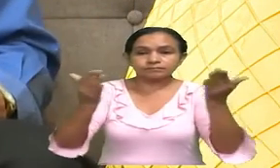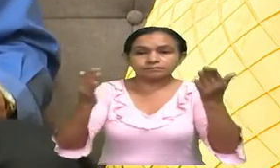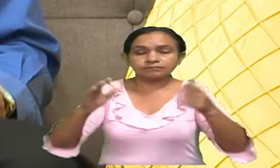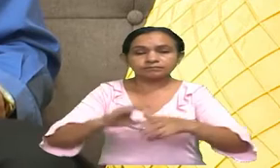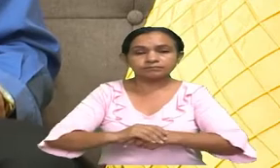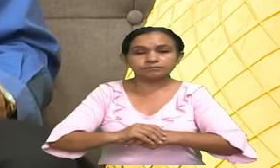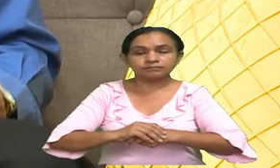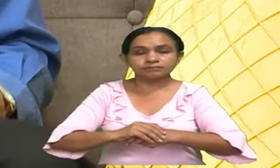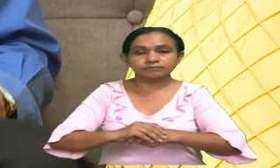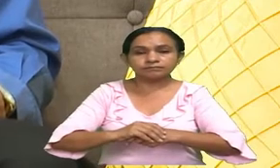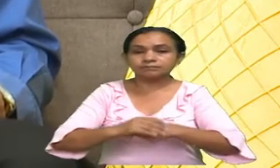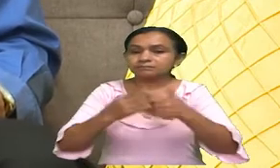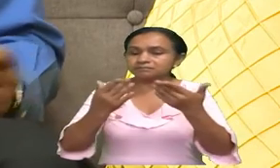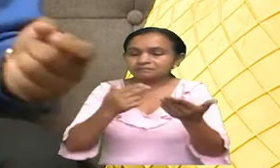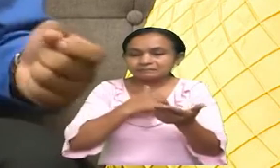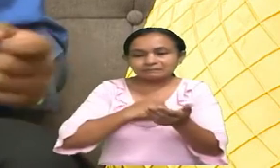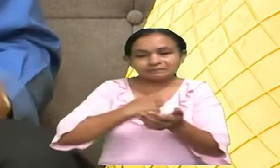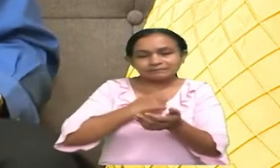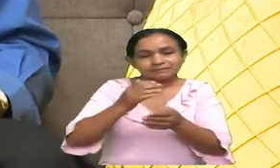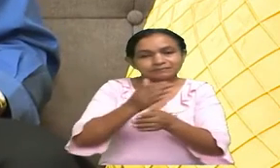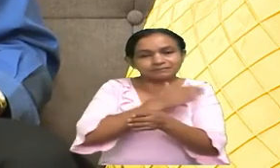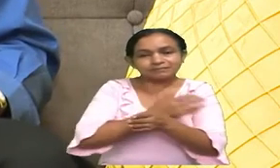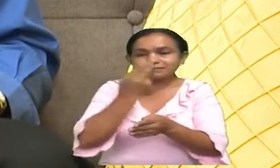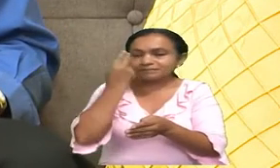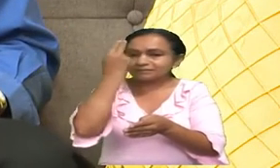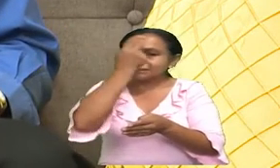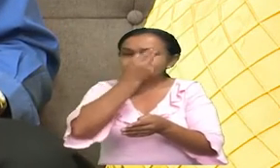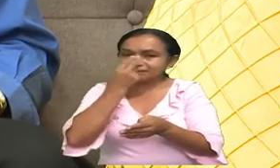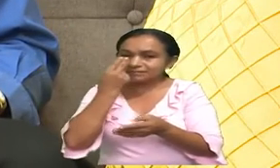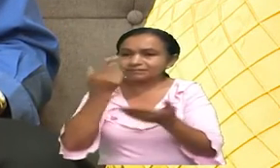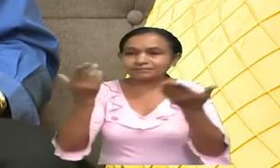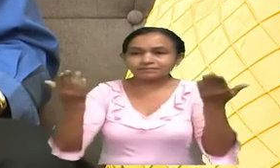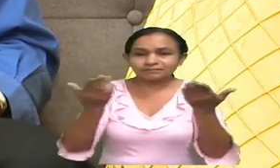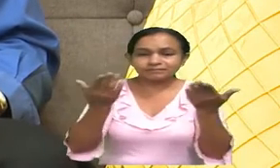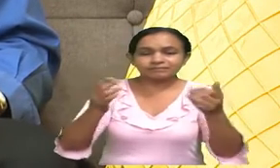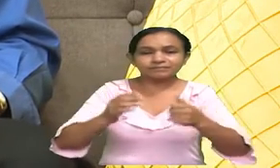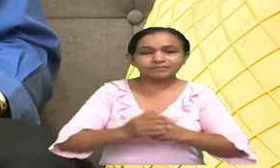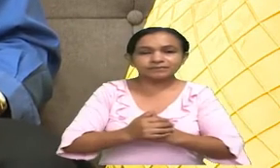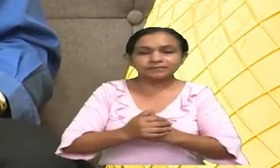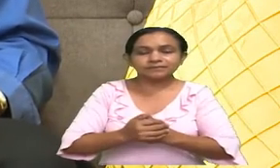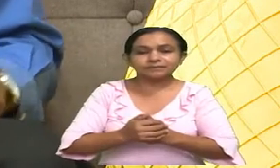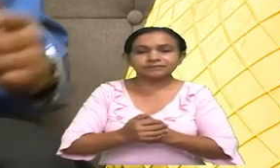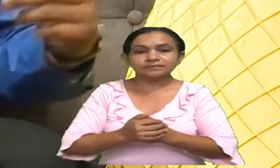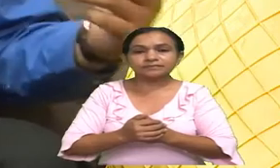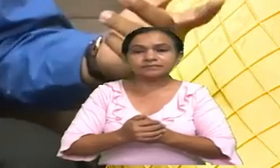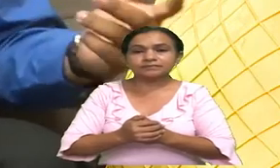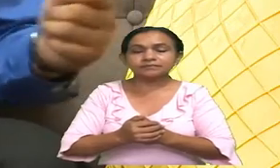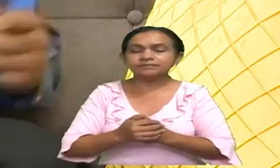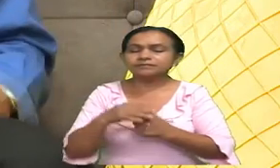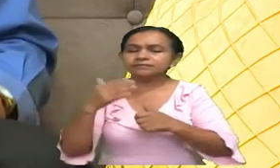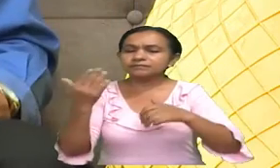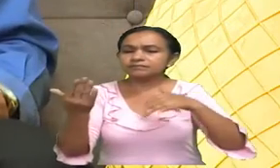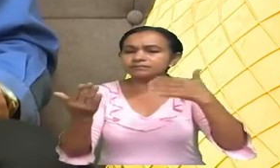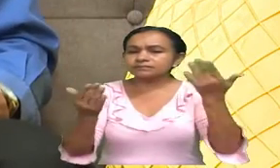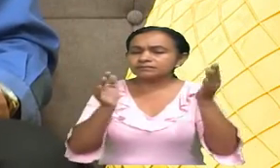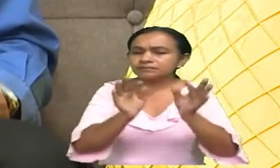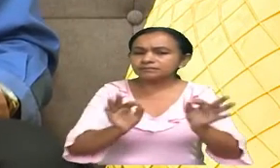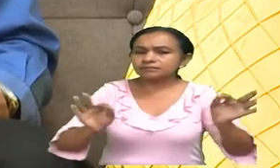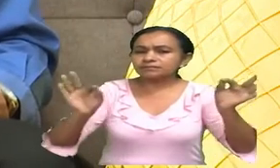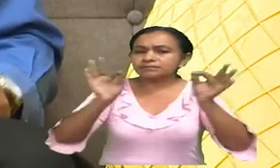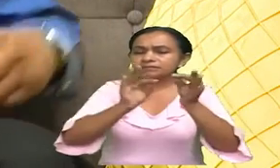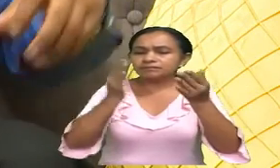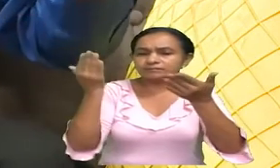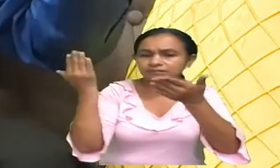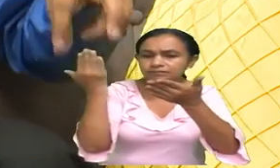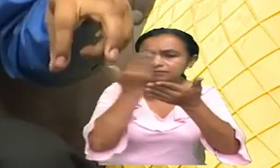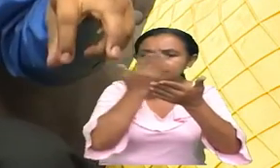de pecar de inocente después, pero tengo que hacerla a ritmo de ser obvio. Pues la importancia de los doctorados y los posgrados